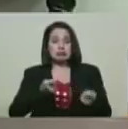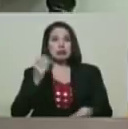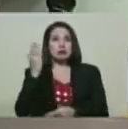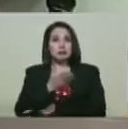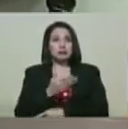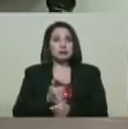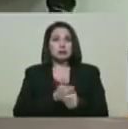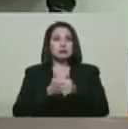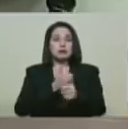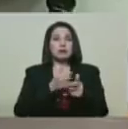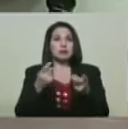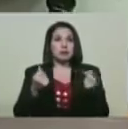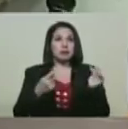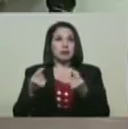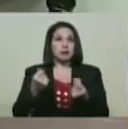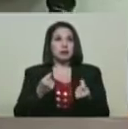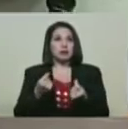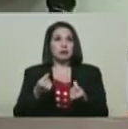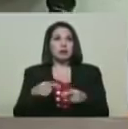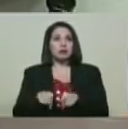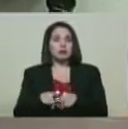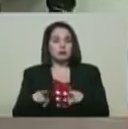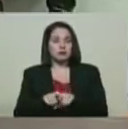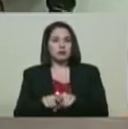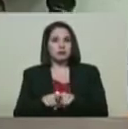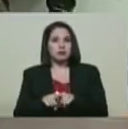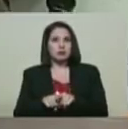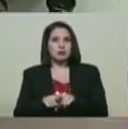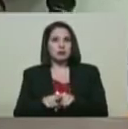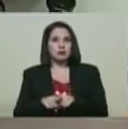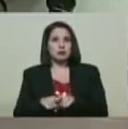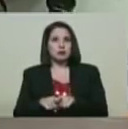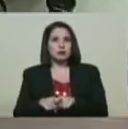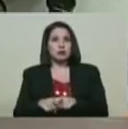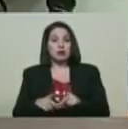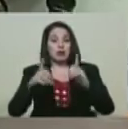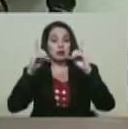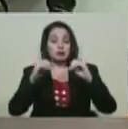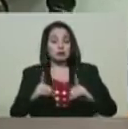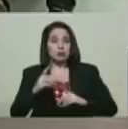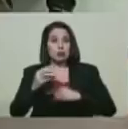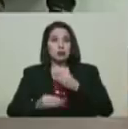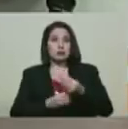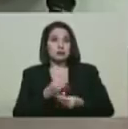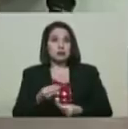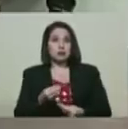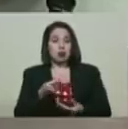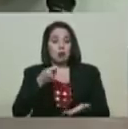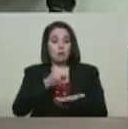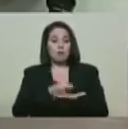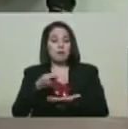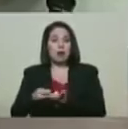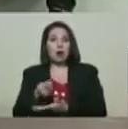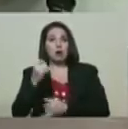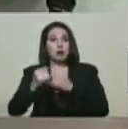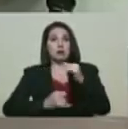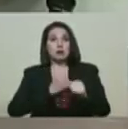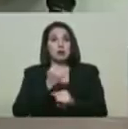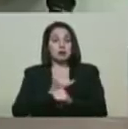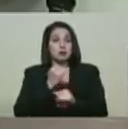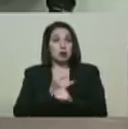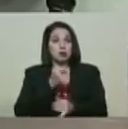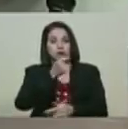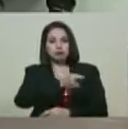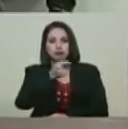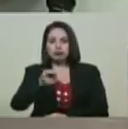persecución financiera. Tuve que tomar las decisiones que tomé sobre los pagos internacionales, su refinanciamiento